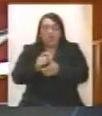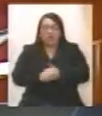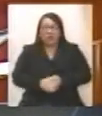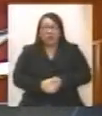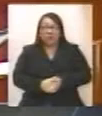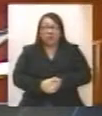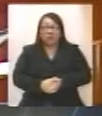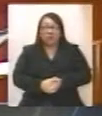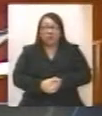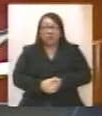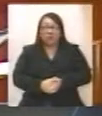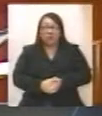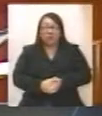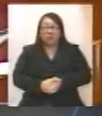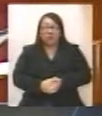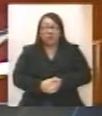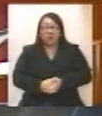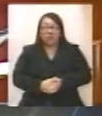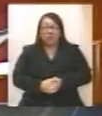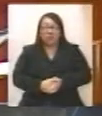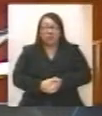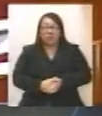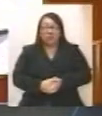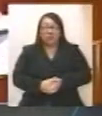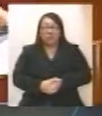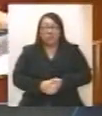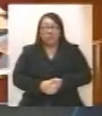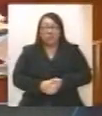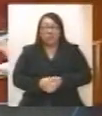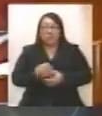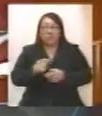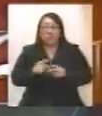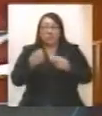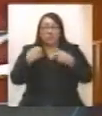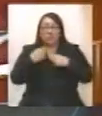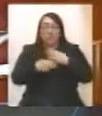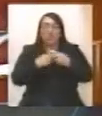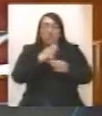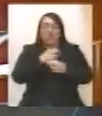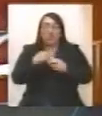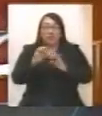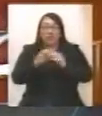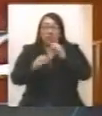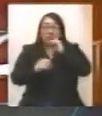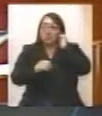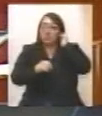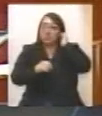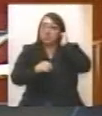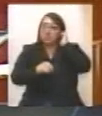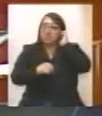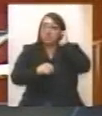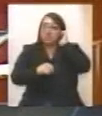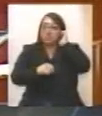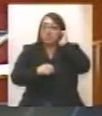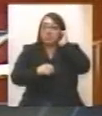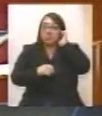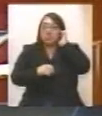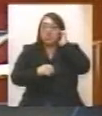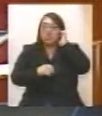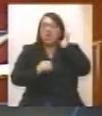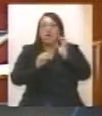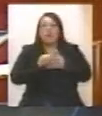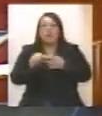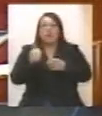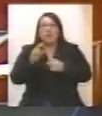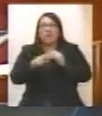y Explosivos y la Oficina Nacional de Gobierno Electrónico. Al mes de abril del 2016 se